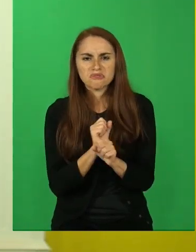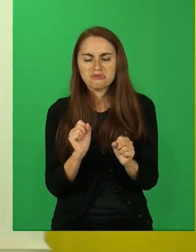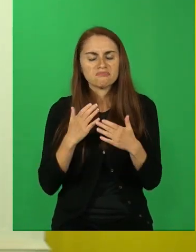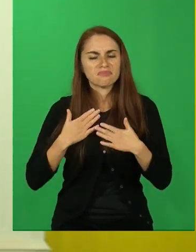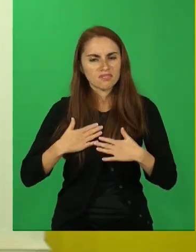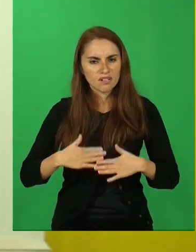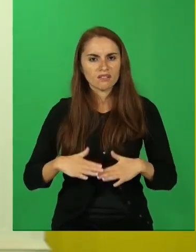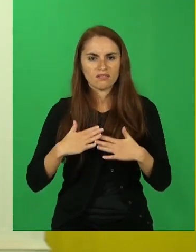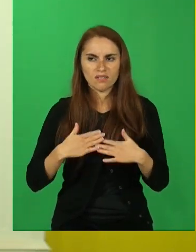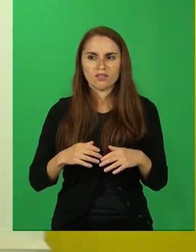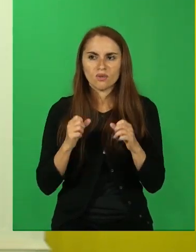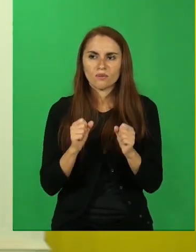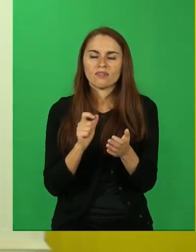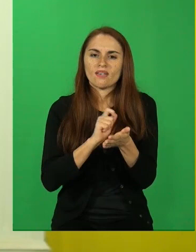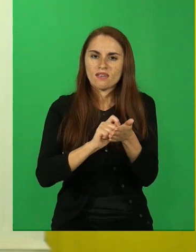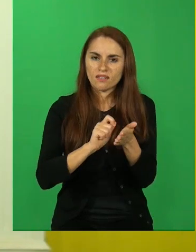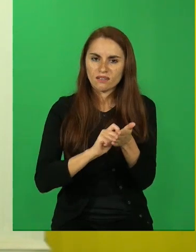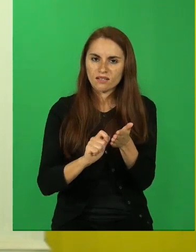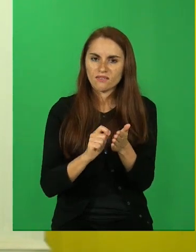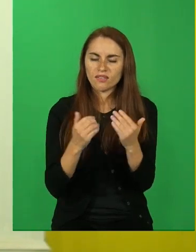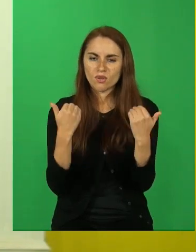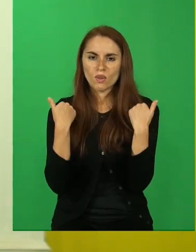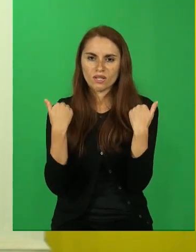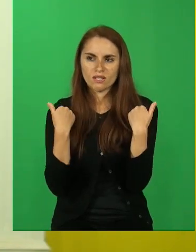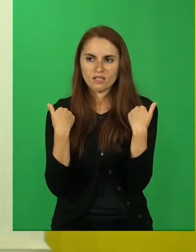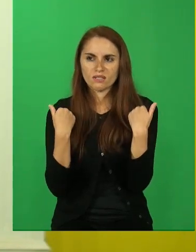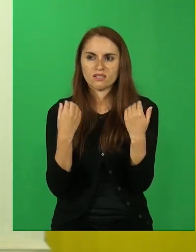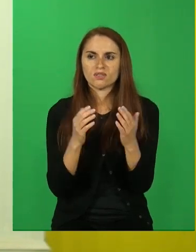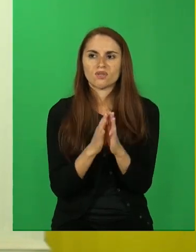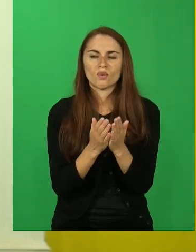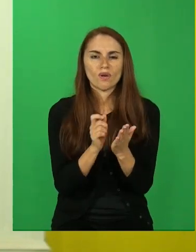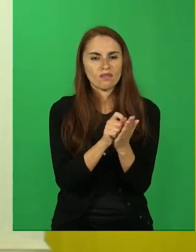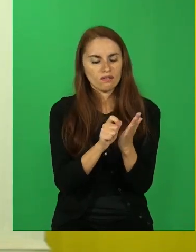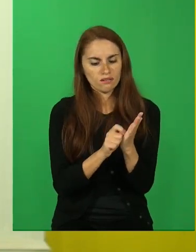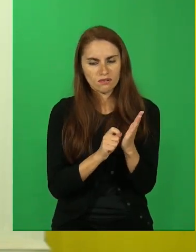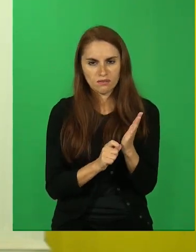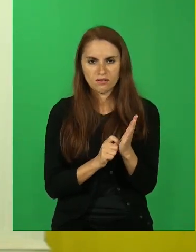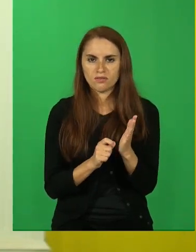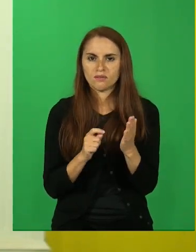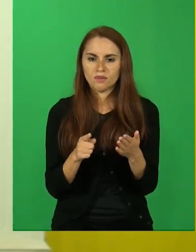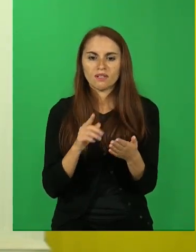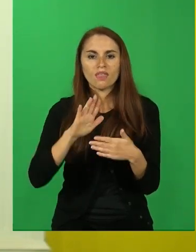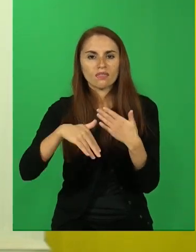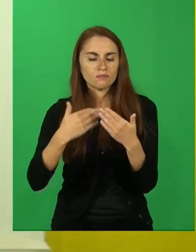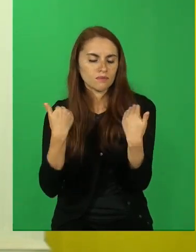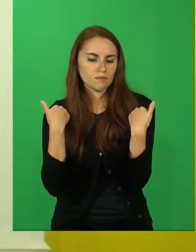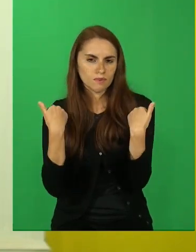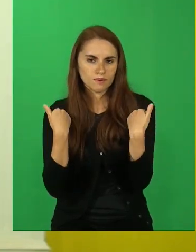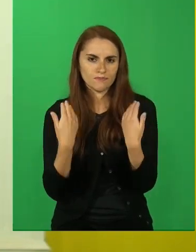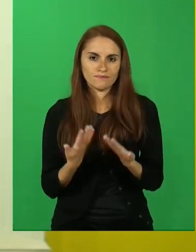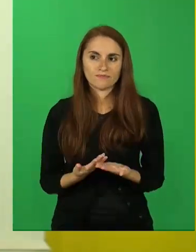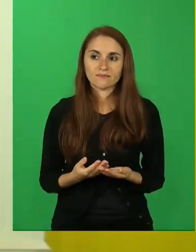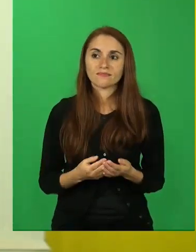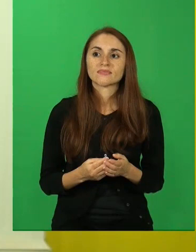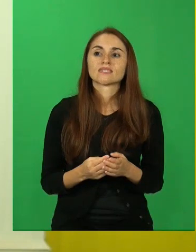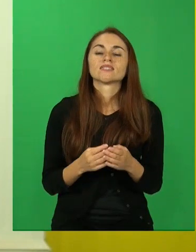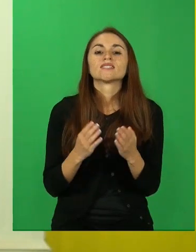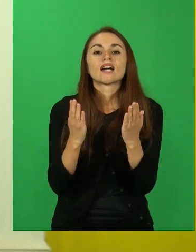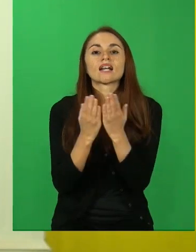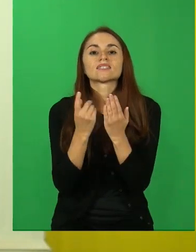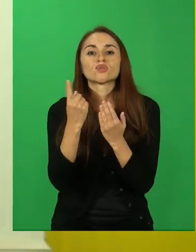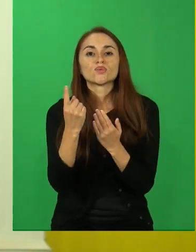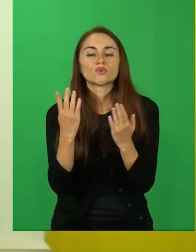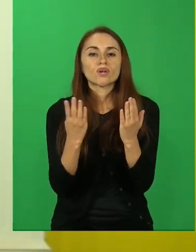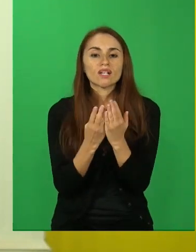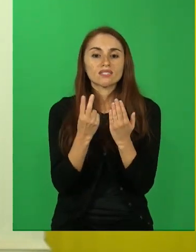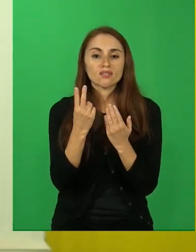es necesario, puedes escribir todos esos ejercicios en tu cuaderno para que ejercites. La clase número 1, la clase número 2 y